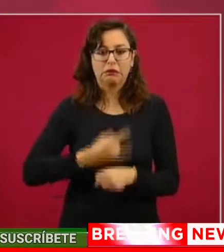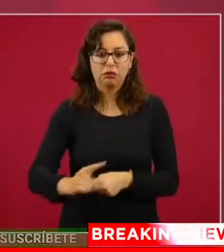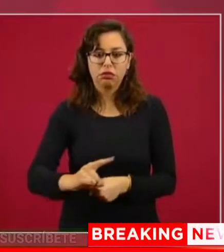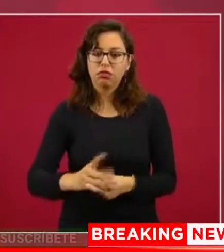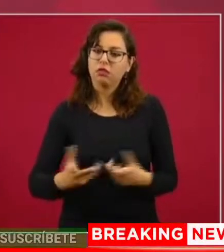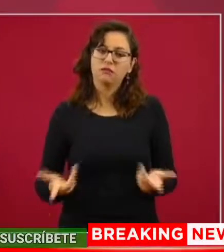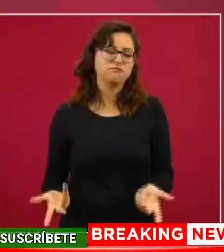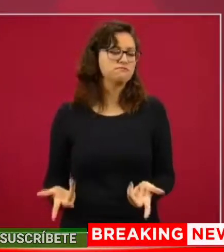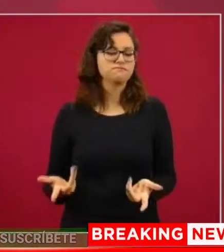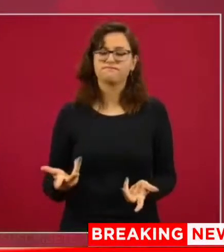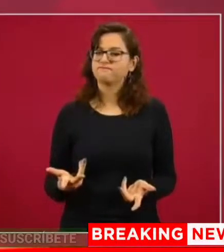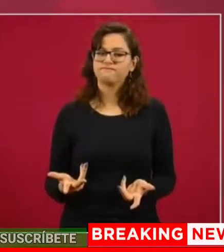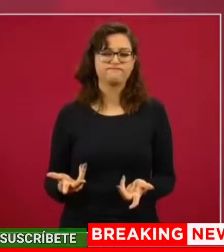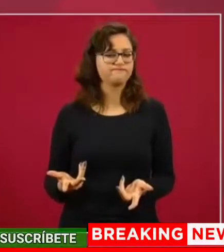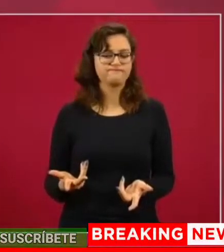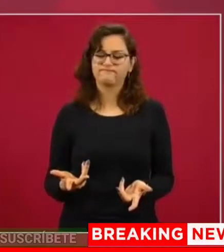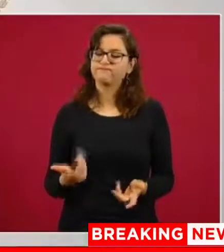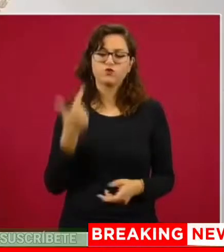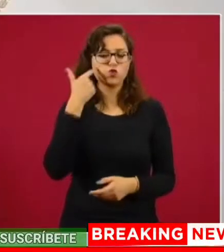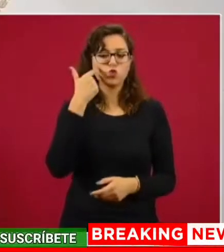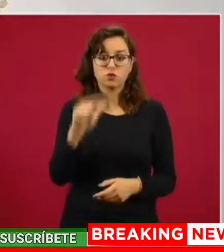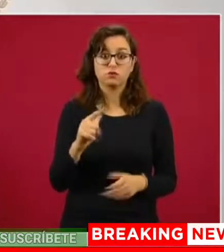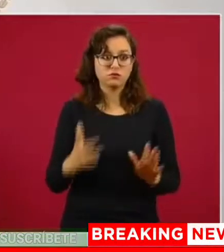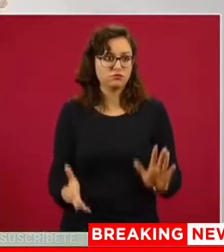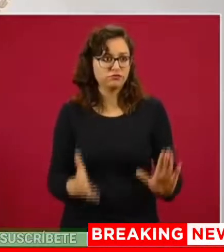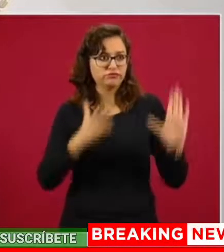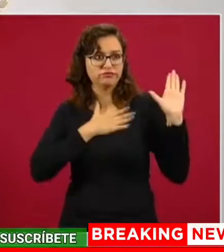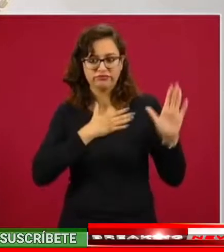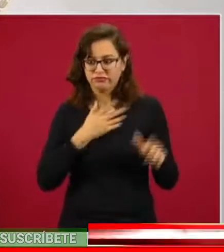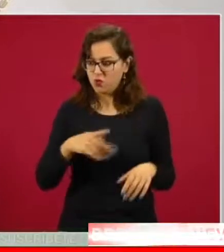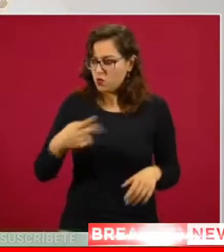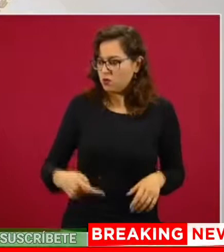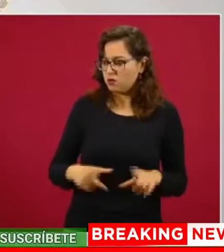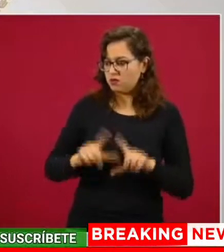y no queremos incumplir compromisos.